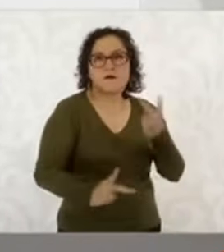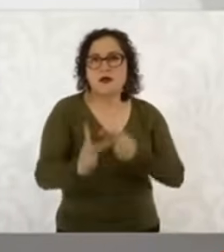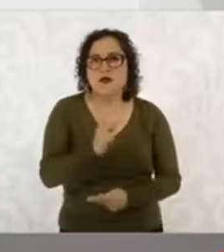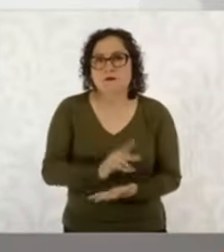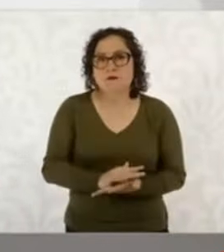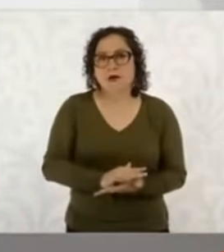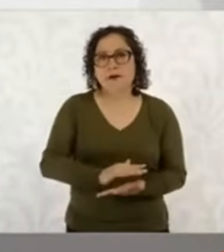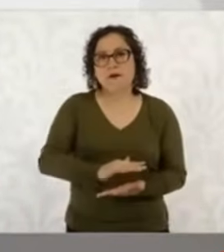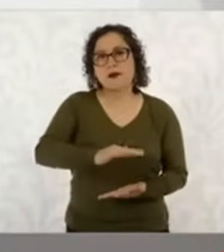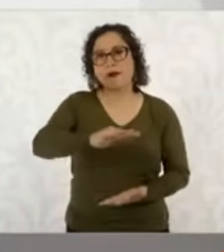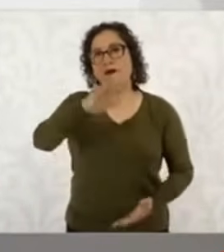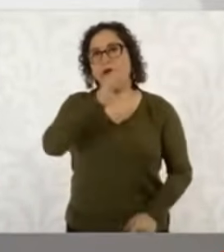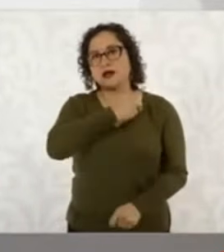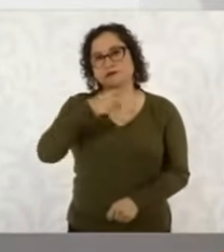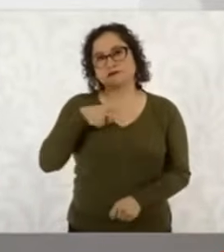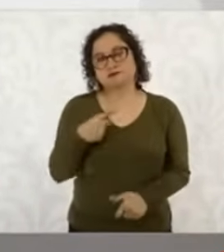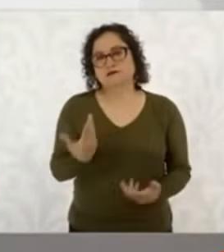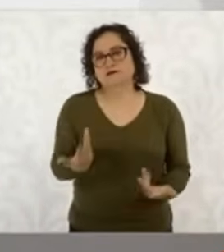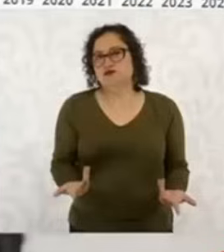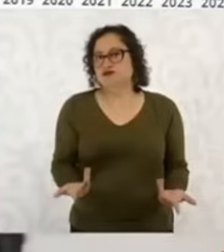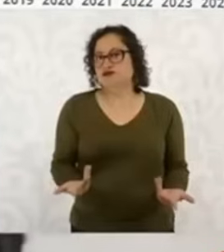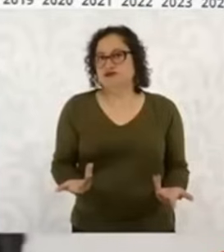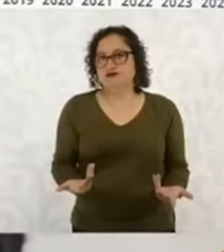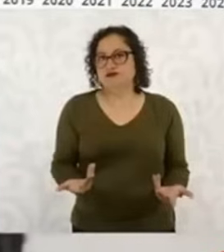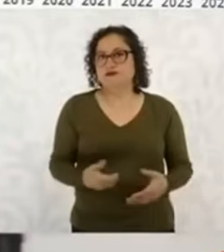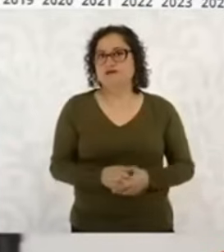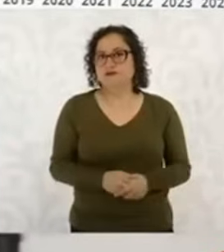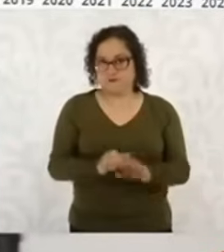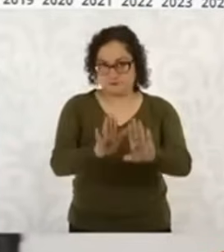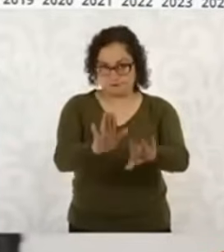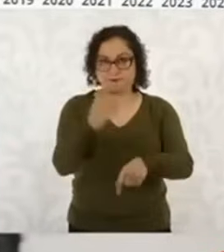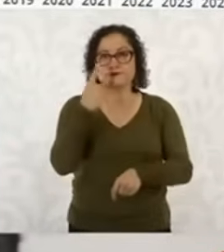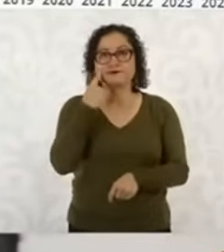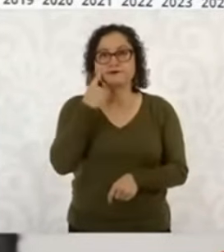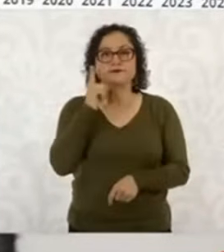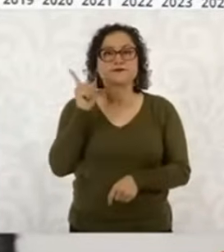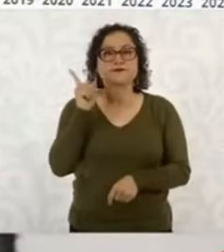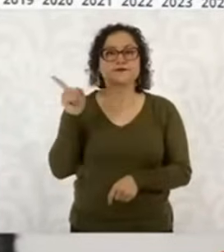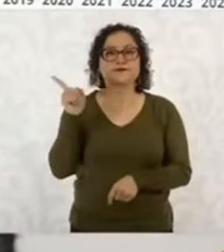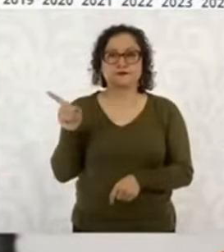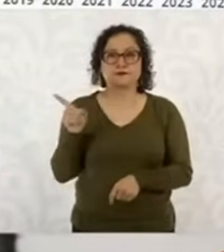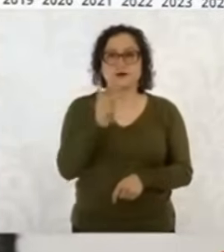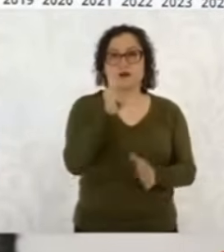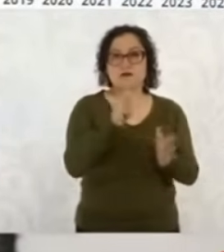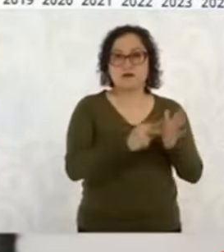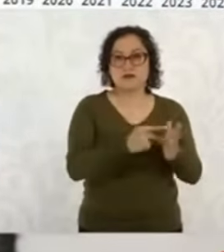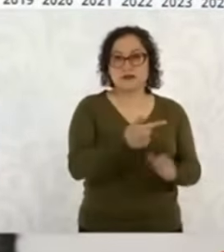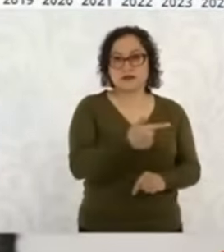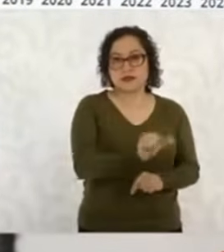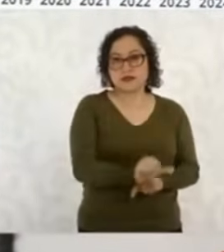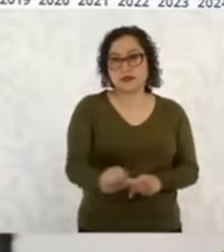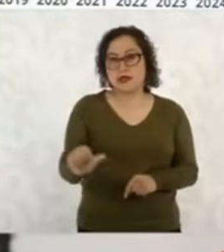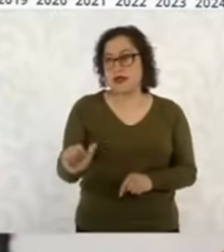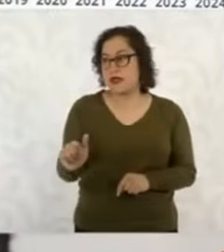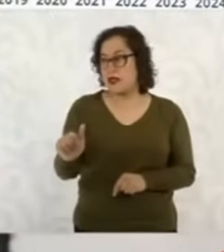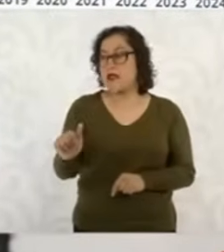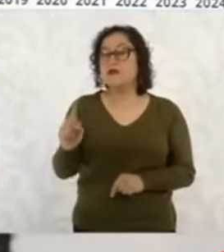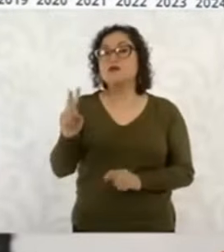Fíjense nada más, porque se endeudaron del 2007 al